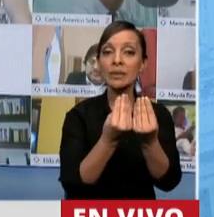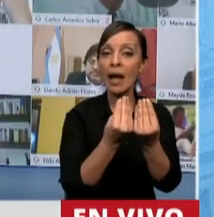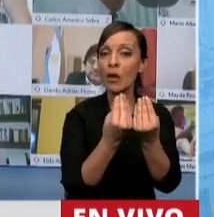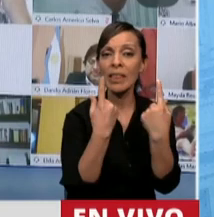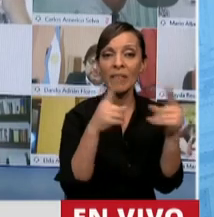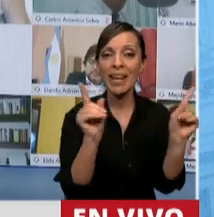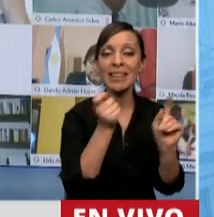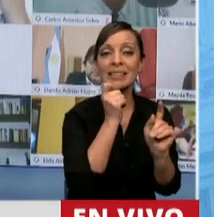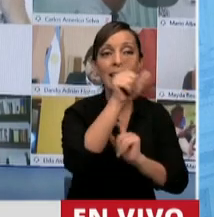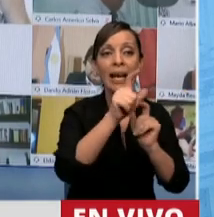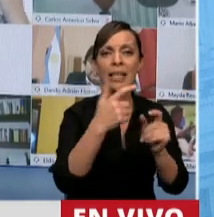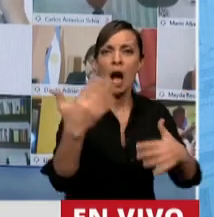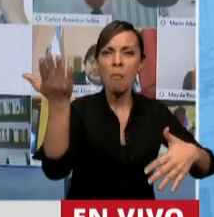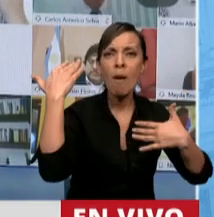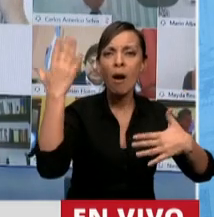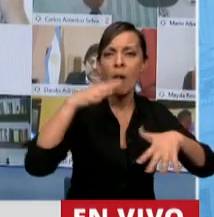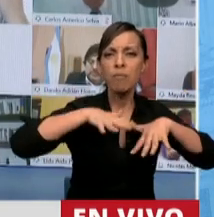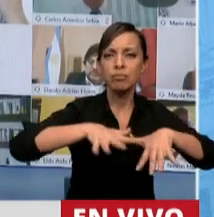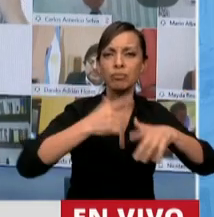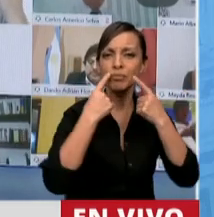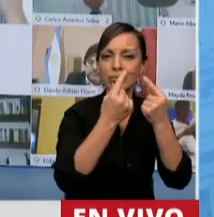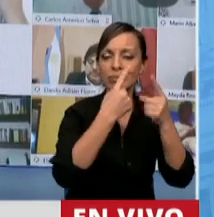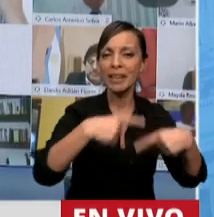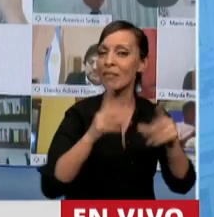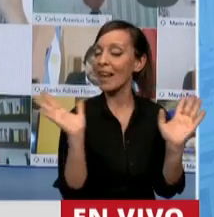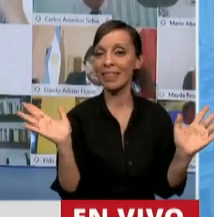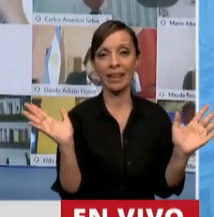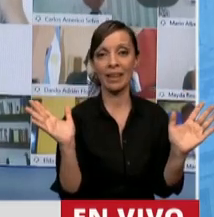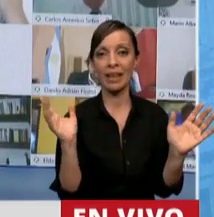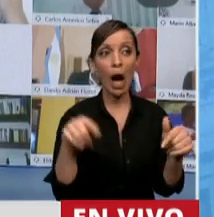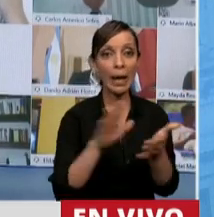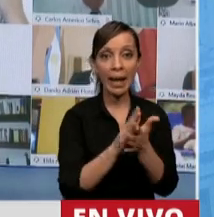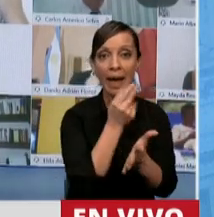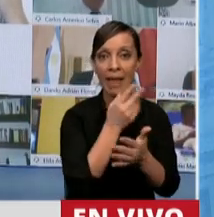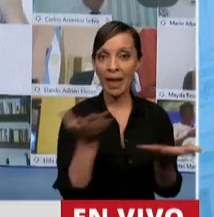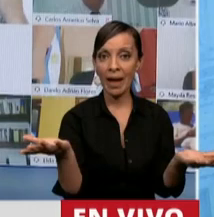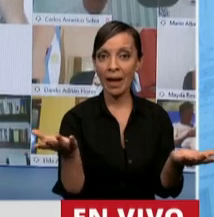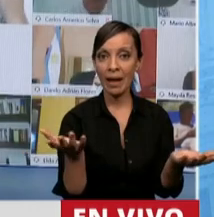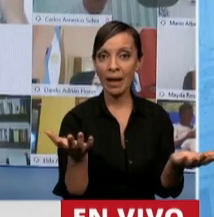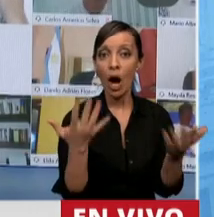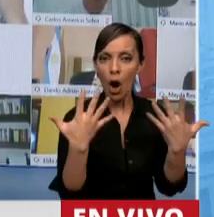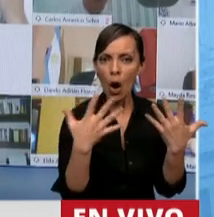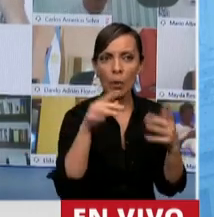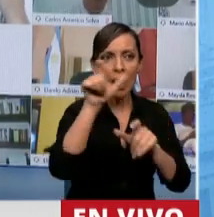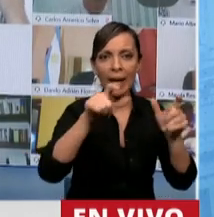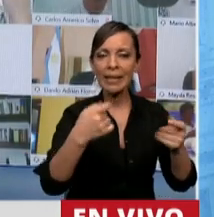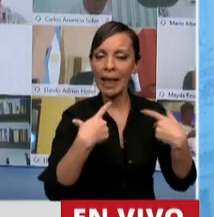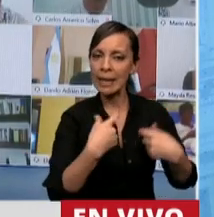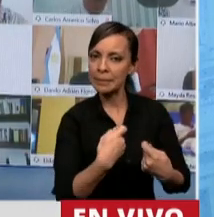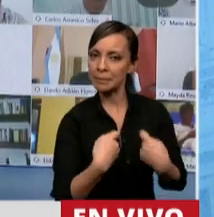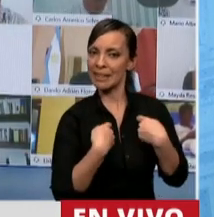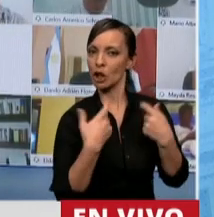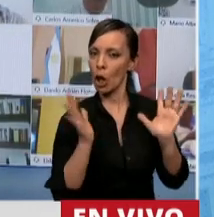calle o sin la gente en la calle. Por supuesto que esa gente a nosotros en algún modo nos condicionaba o por lo menos